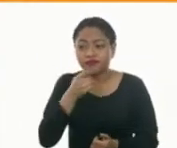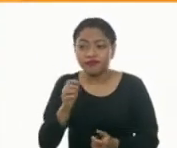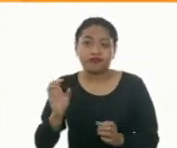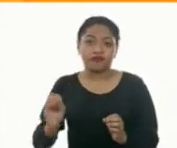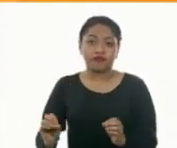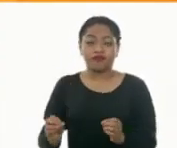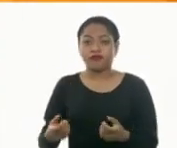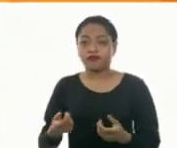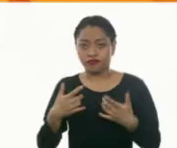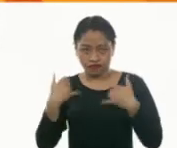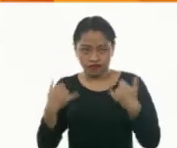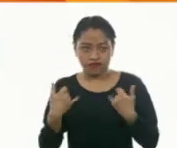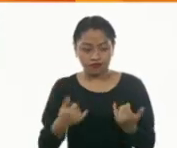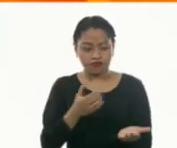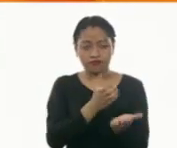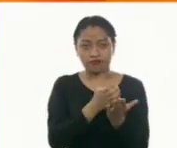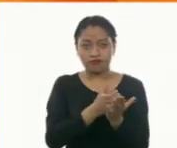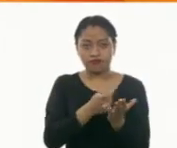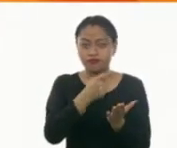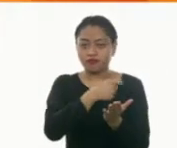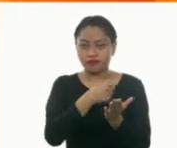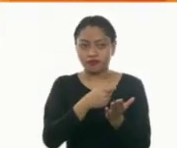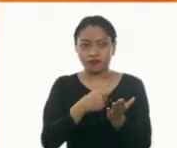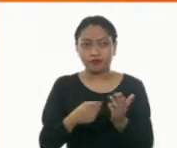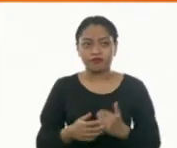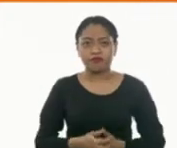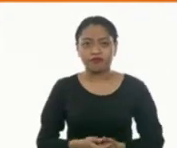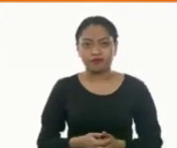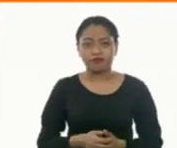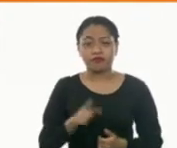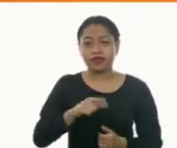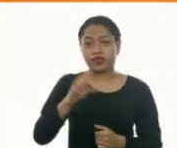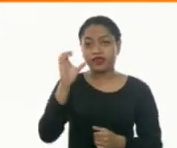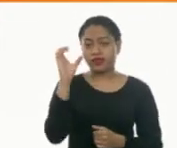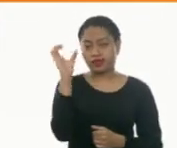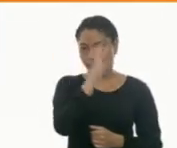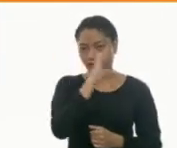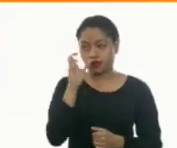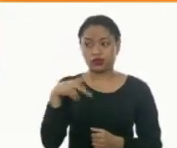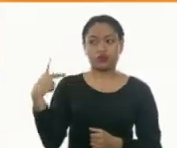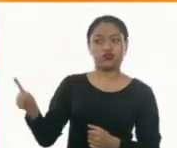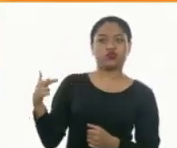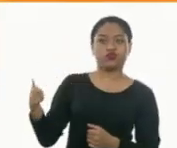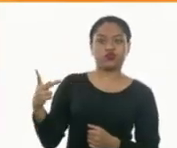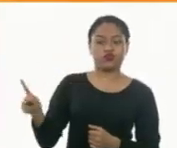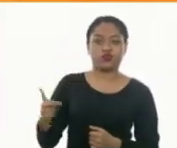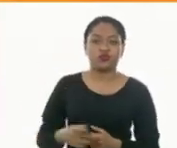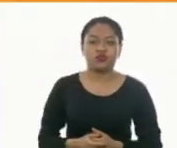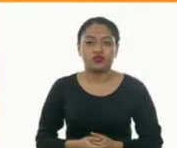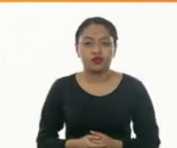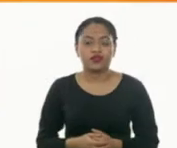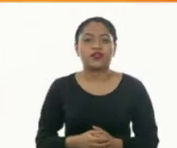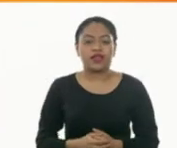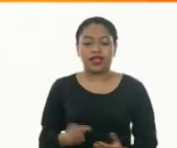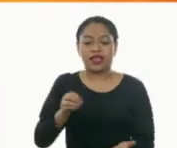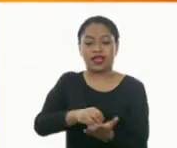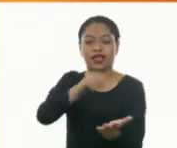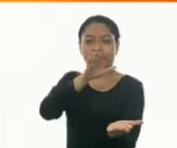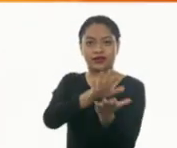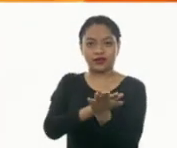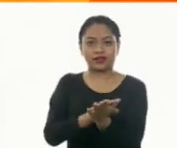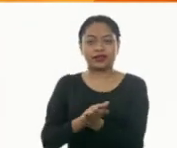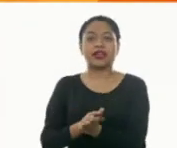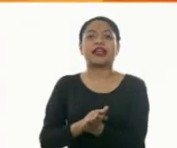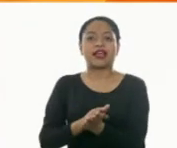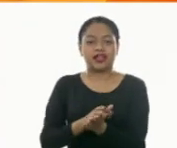joven se ve ahí, está ahí su foto. Okay. Ahí está, y entonces vamos leyendo